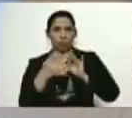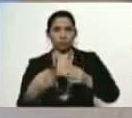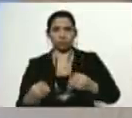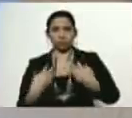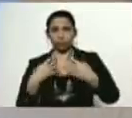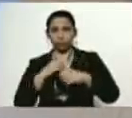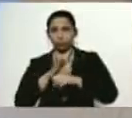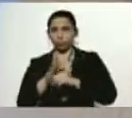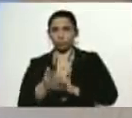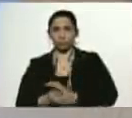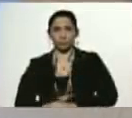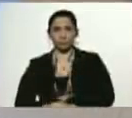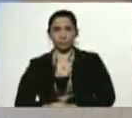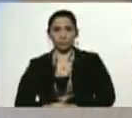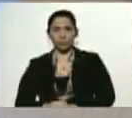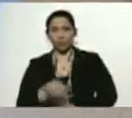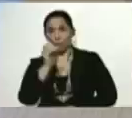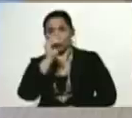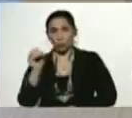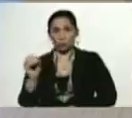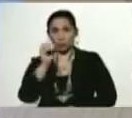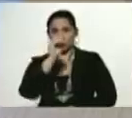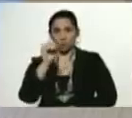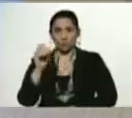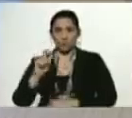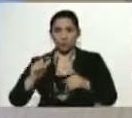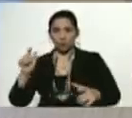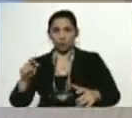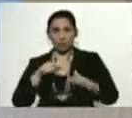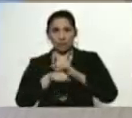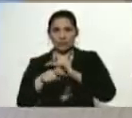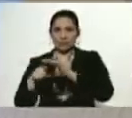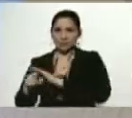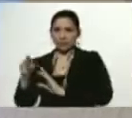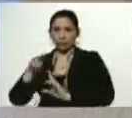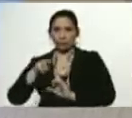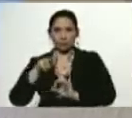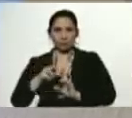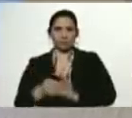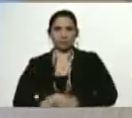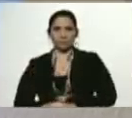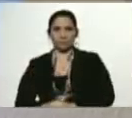por COVID-19, el porcentaje de ellos que está ingresando por Táchira,